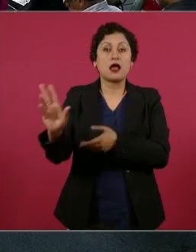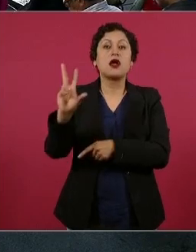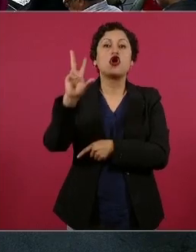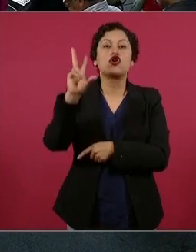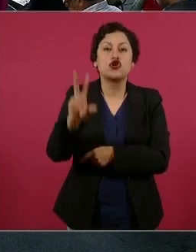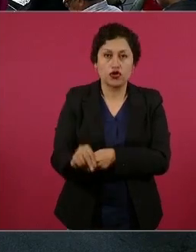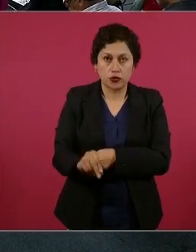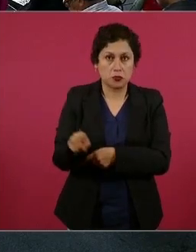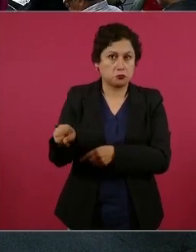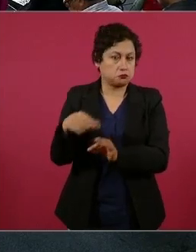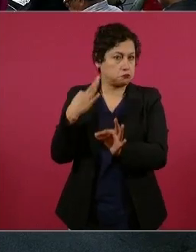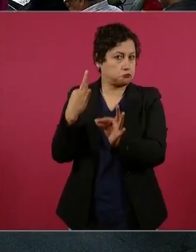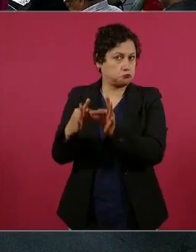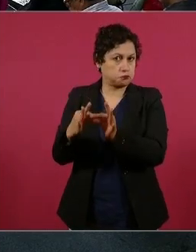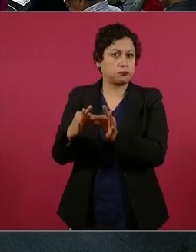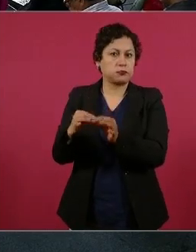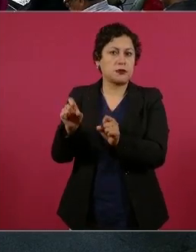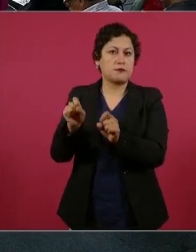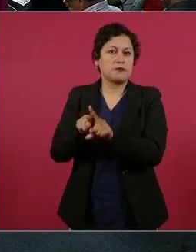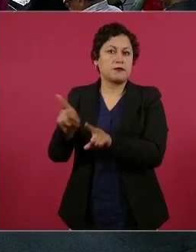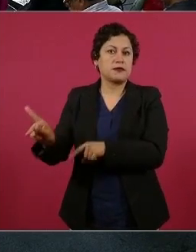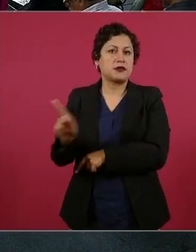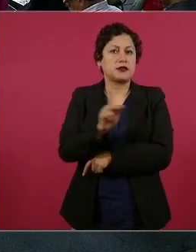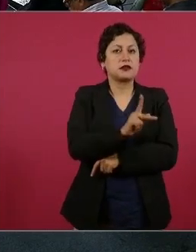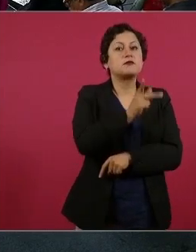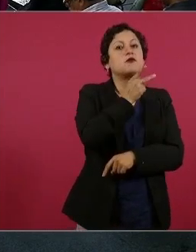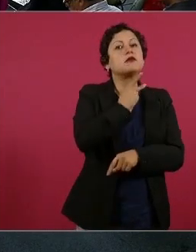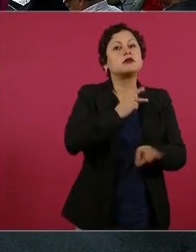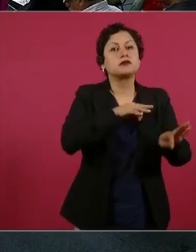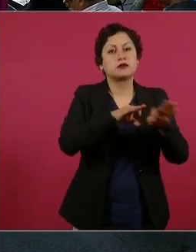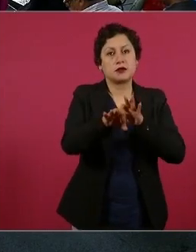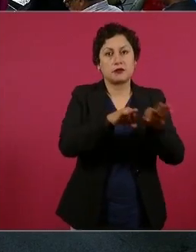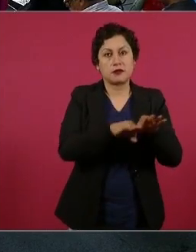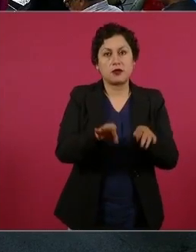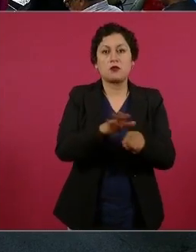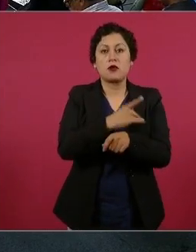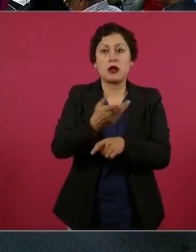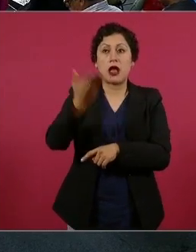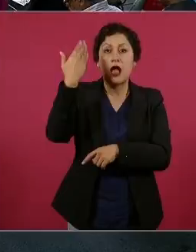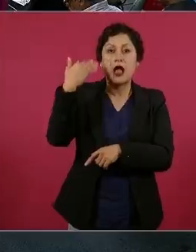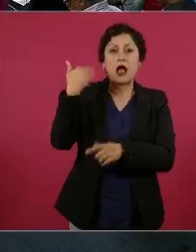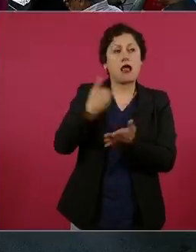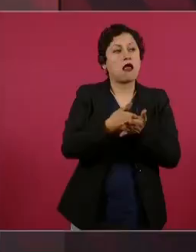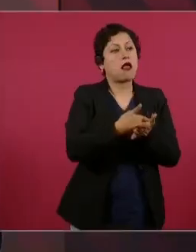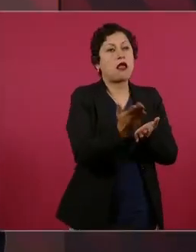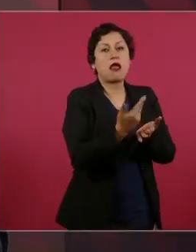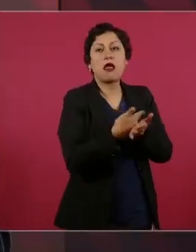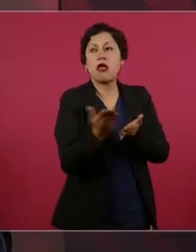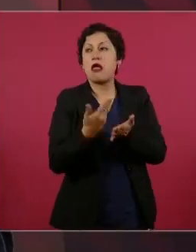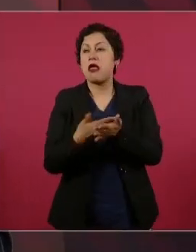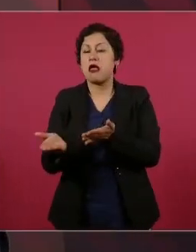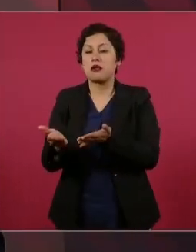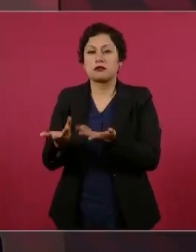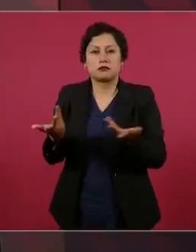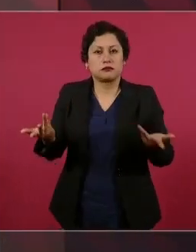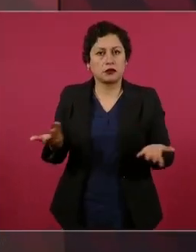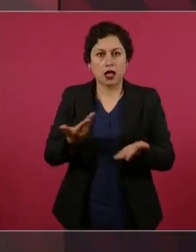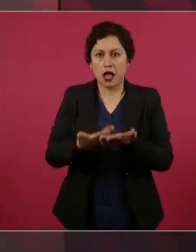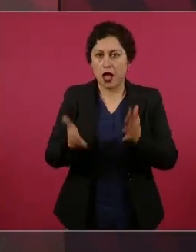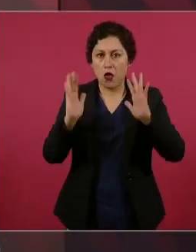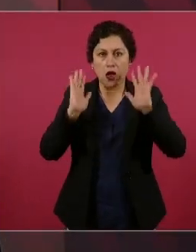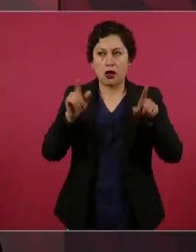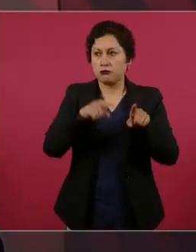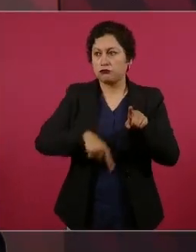caso de los trabajadores petroleros. Antes los despedían, ahora no se despidió a